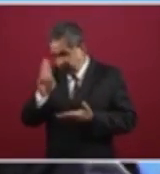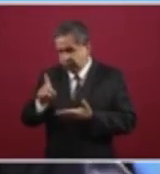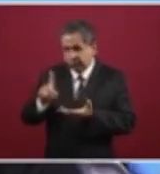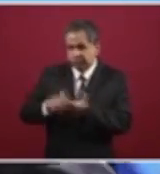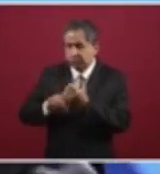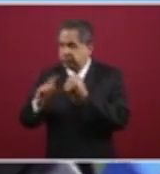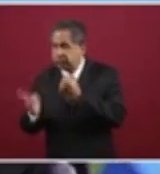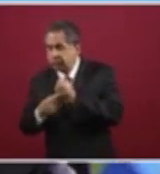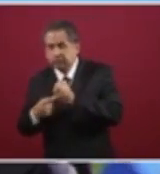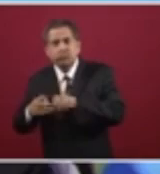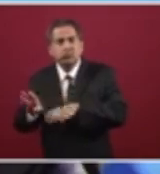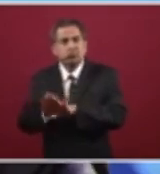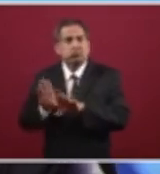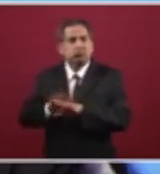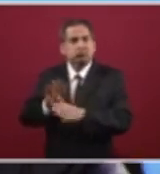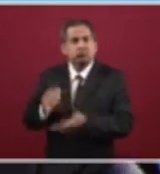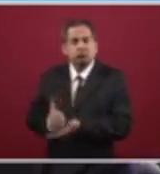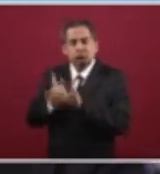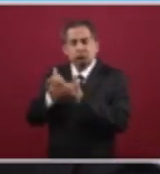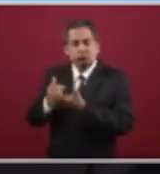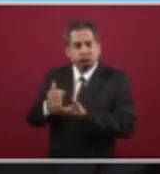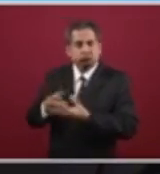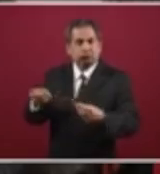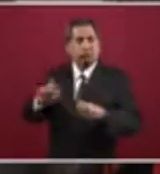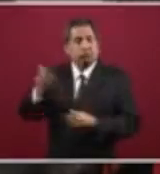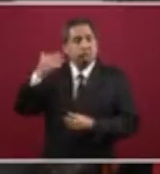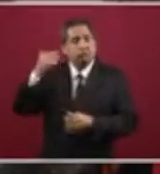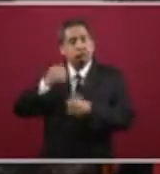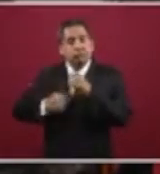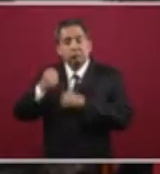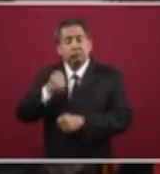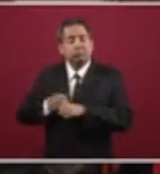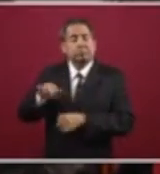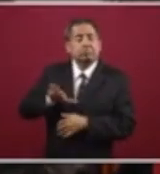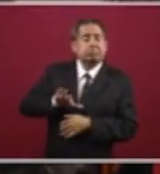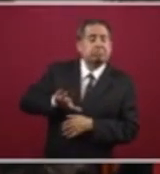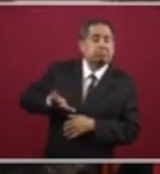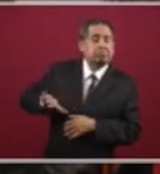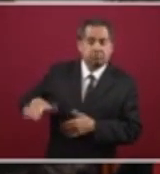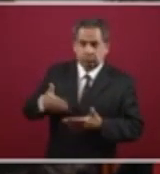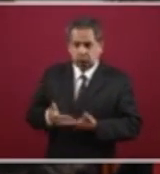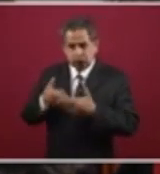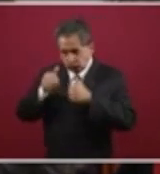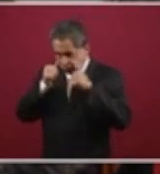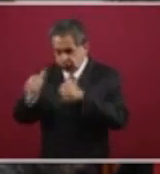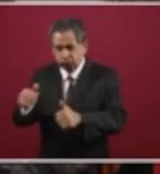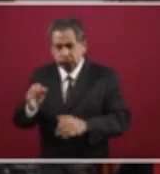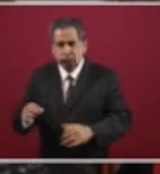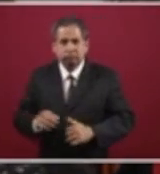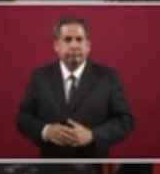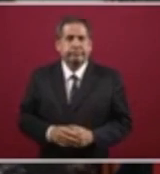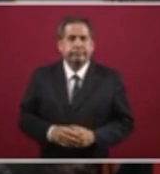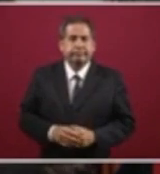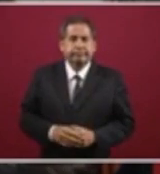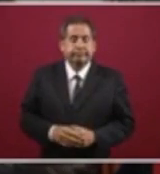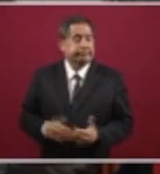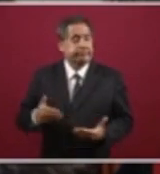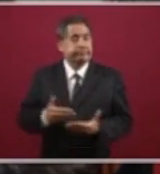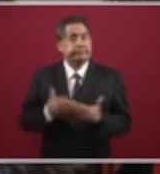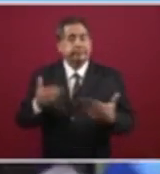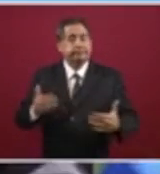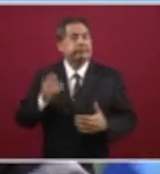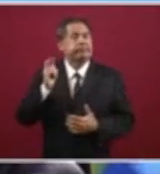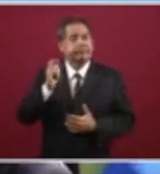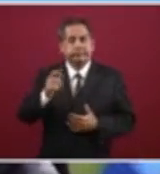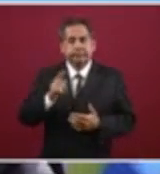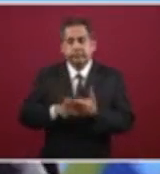causas estructurales que por mucho tiempo nos hicieron a un lado de la historia. Hoy por hoy está